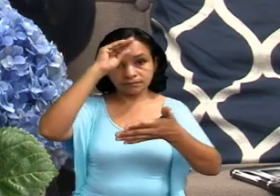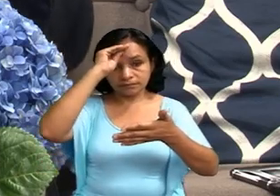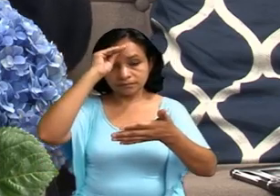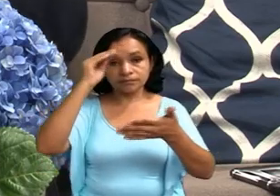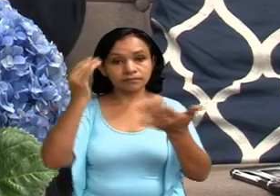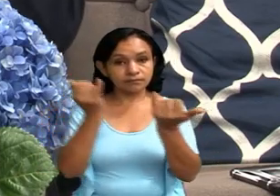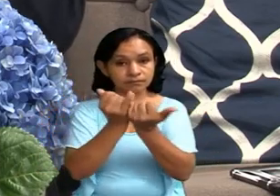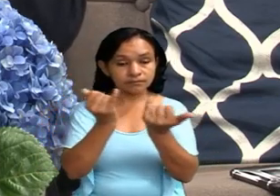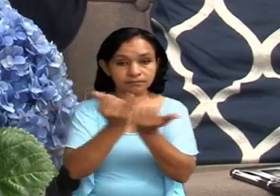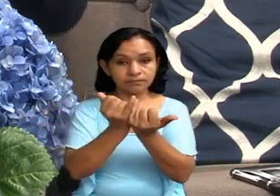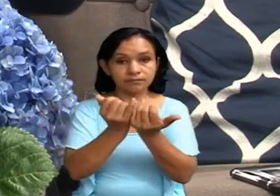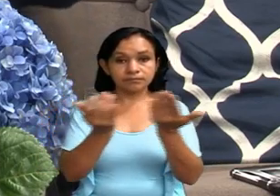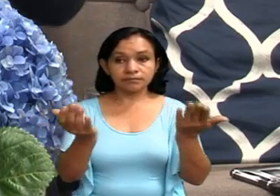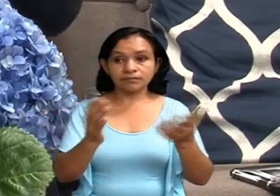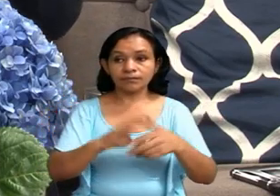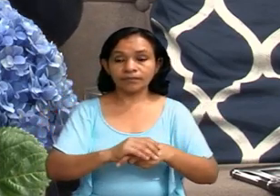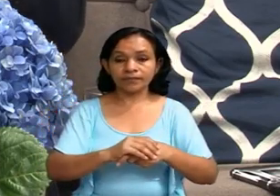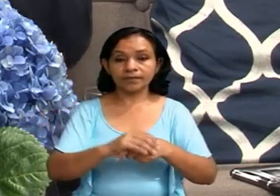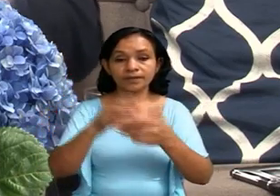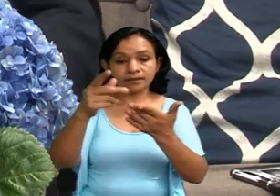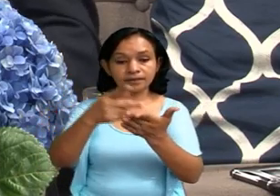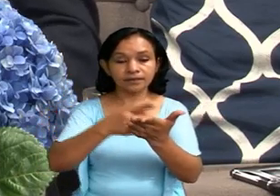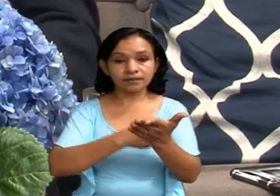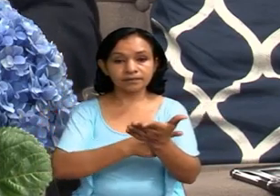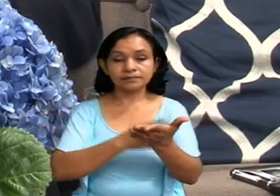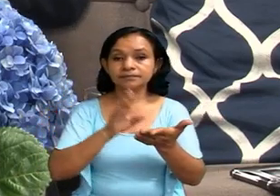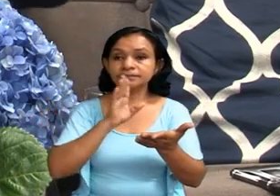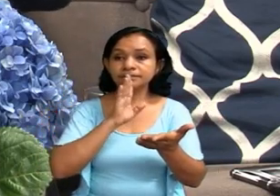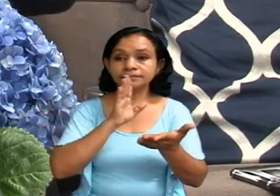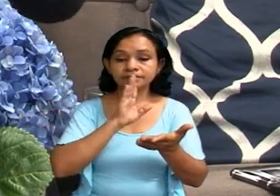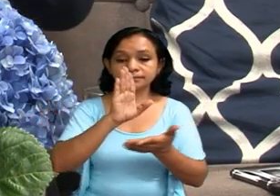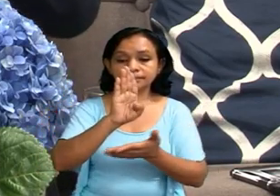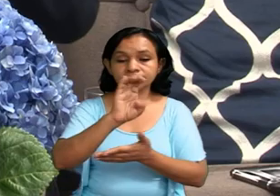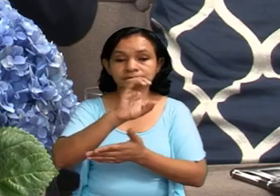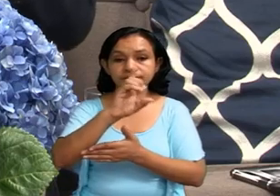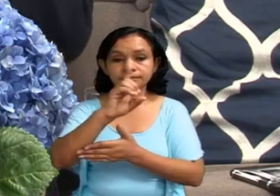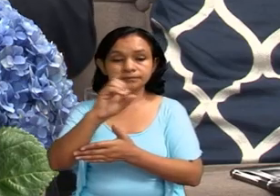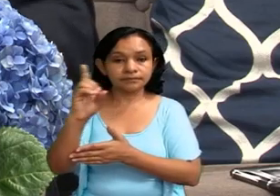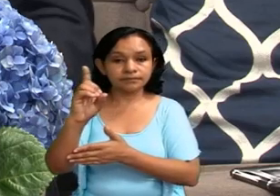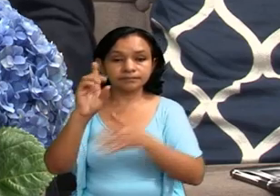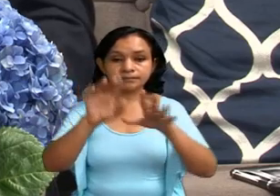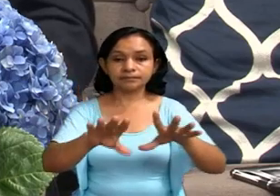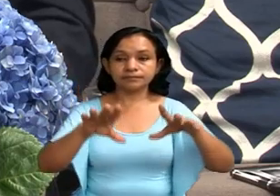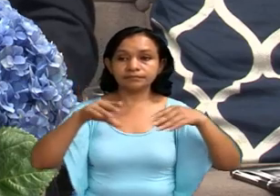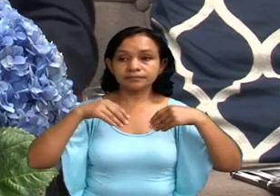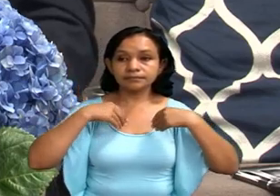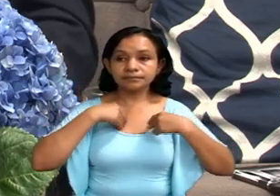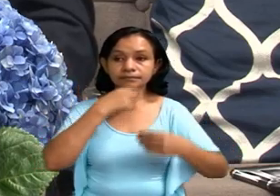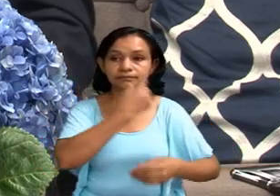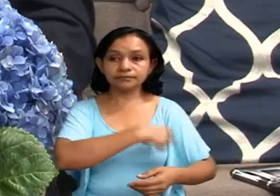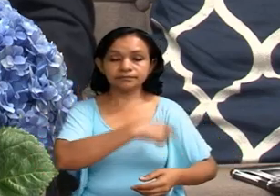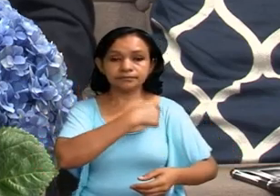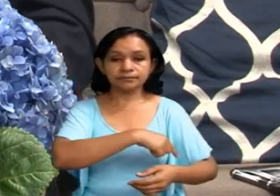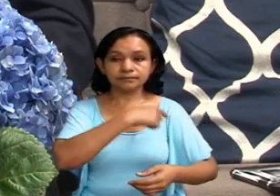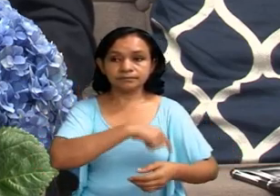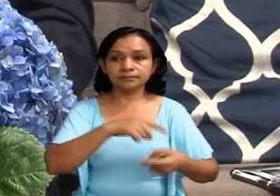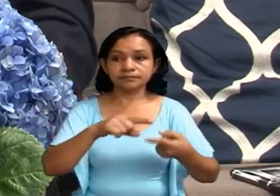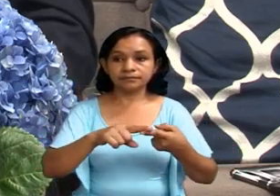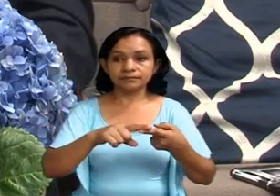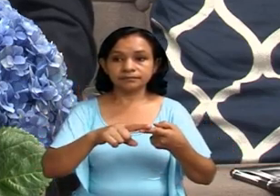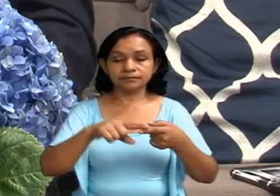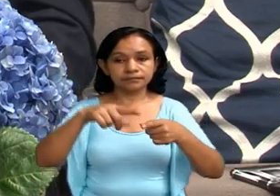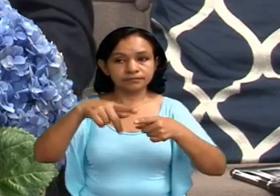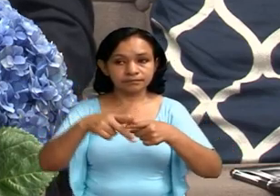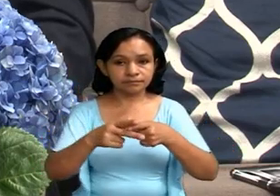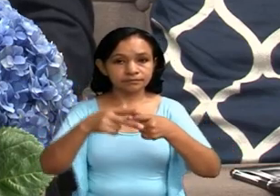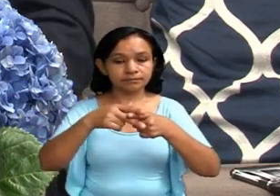a la vez también, dentro de este proyecto que te hablaba del BID, vamos a asumir una escuela de lutería, que es la Escuela de Reparación